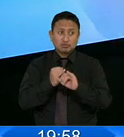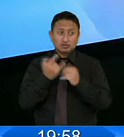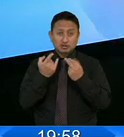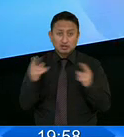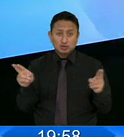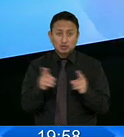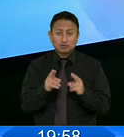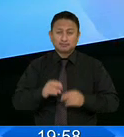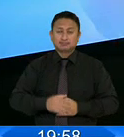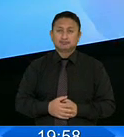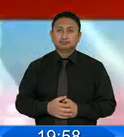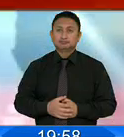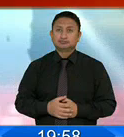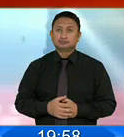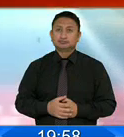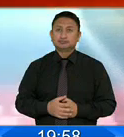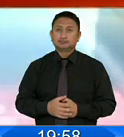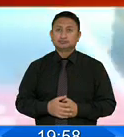resumen.